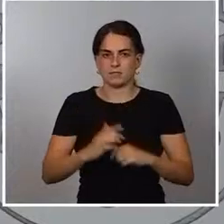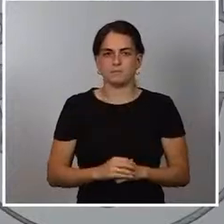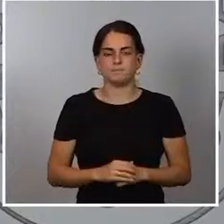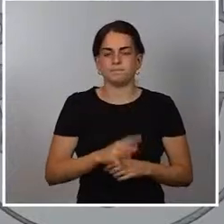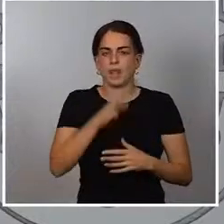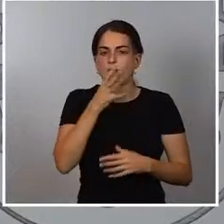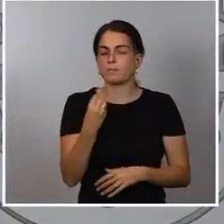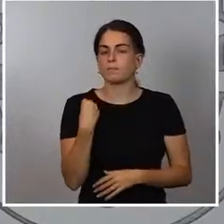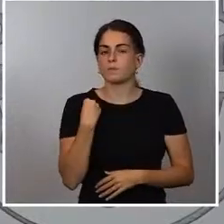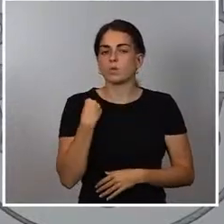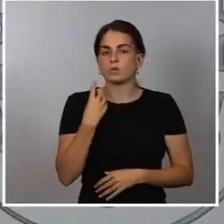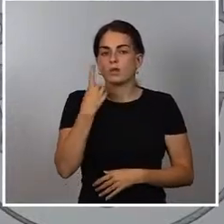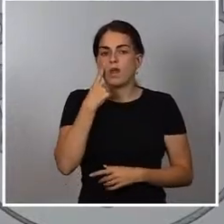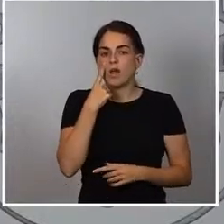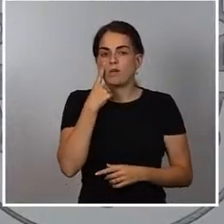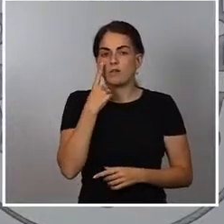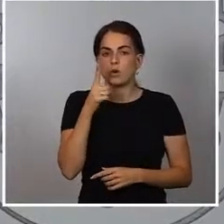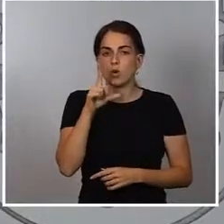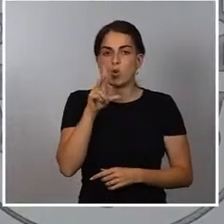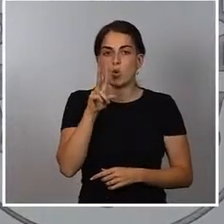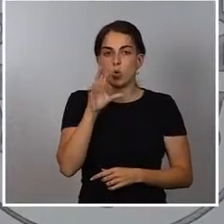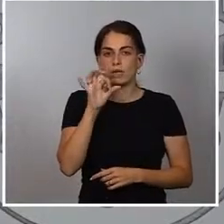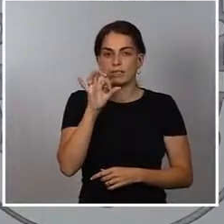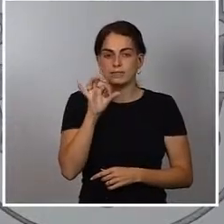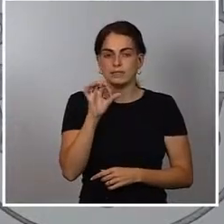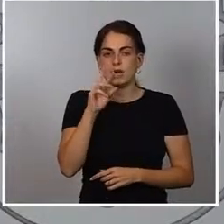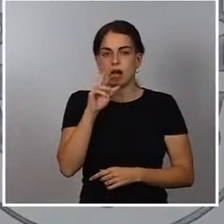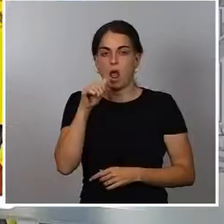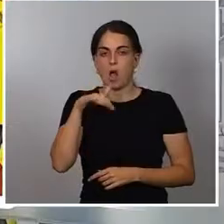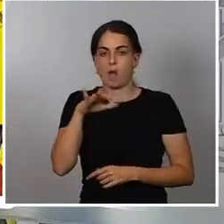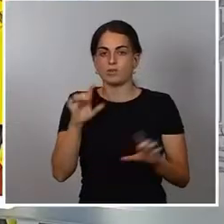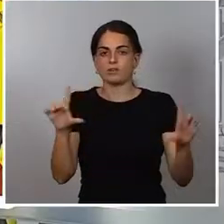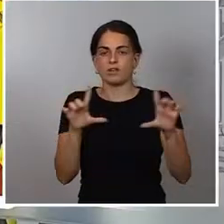de luis ramos de la televisión gallega